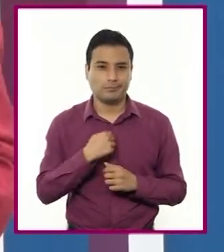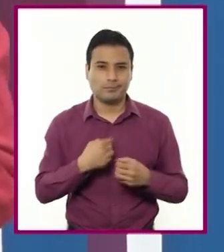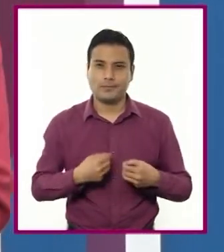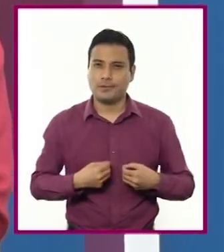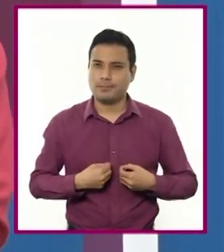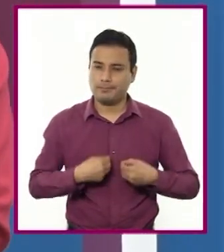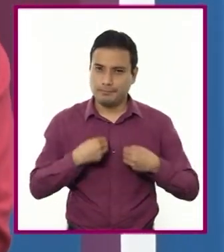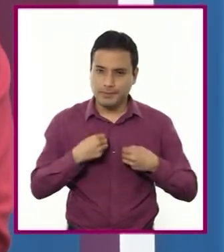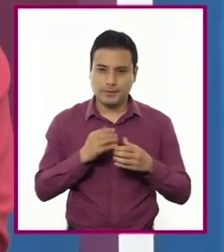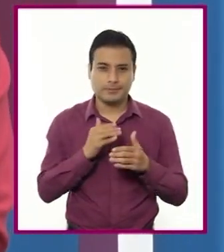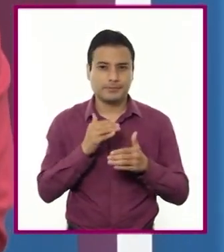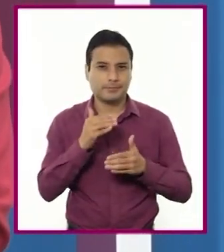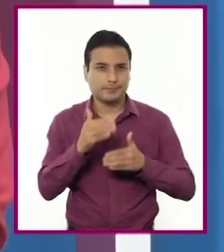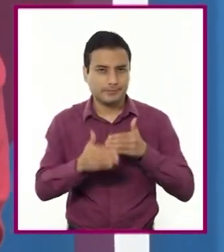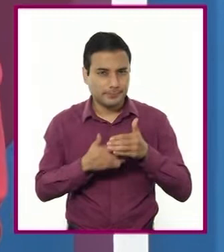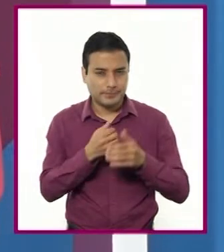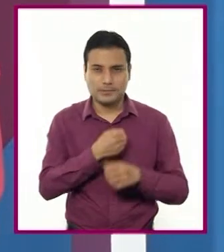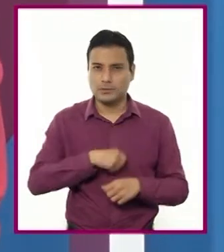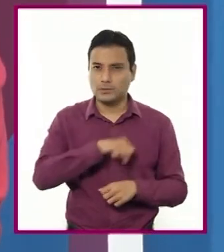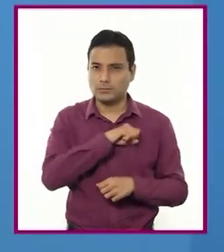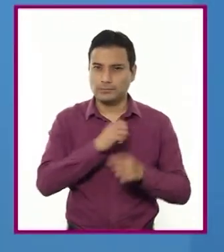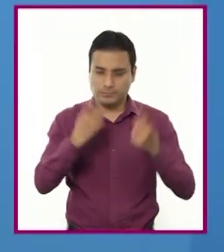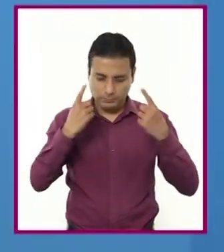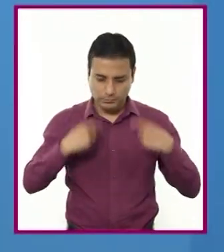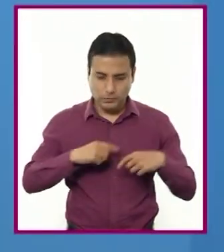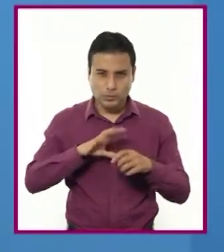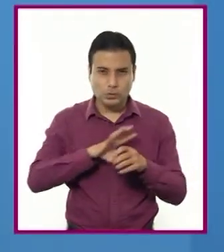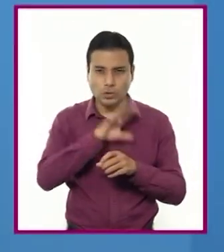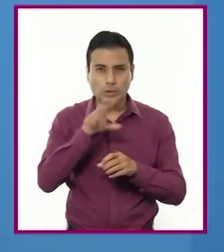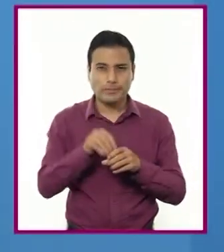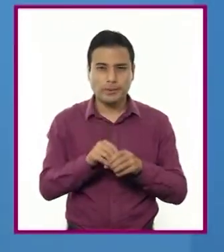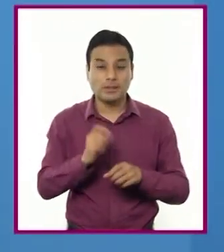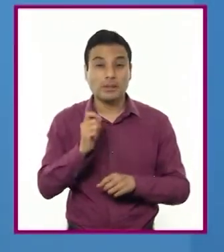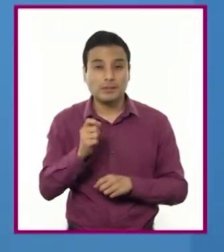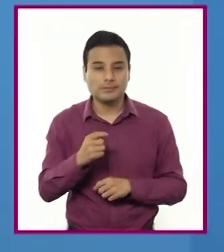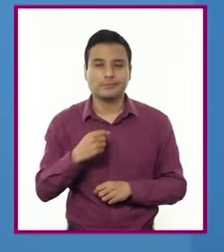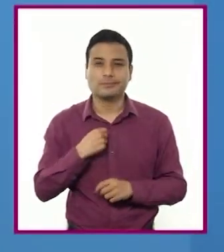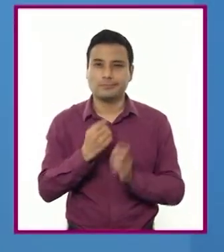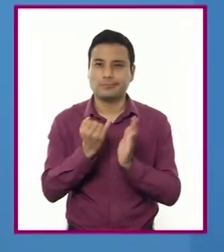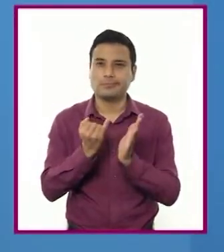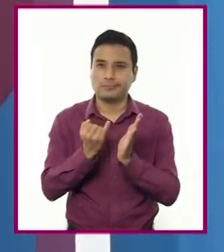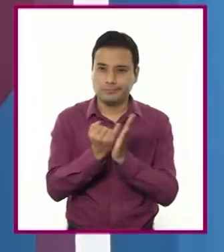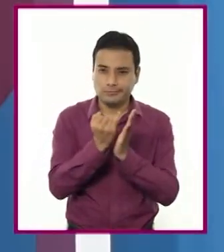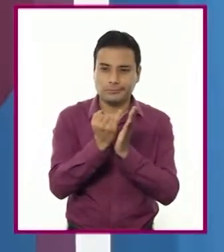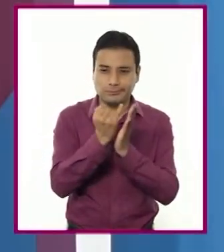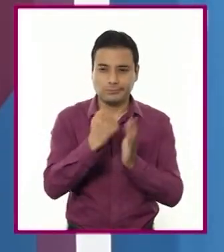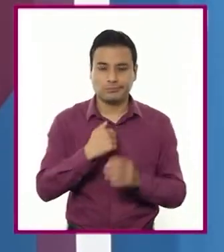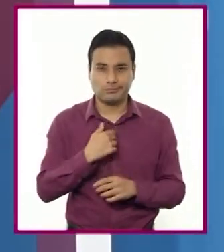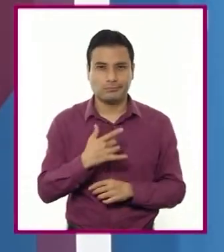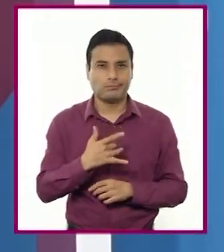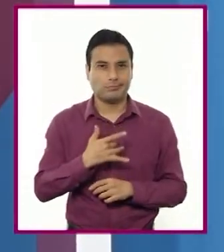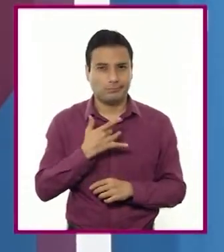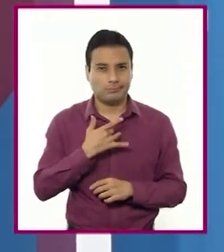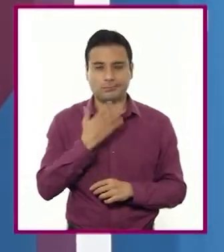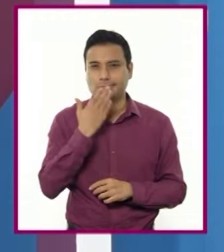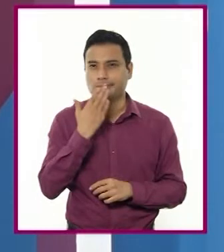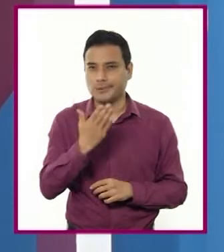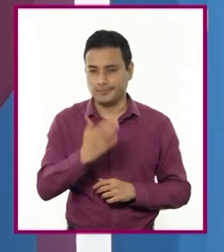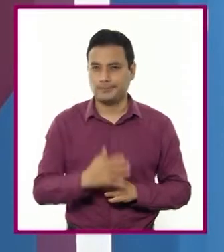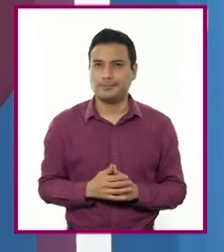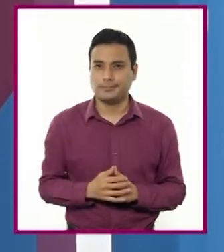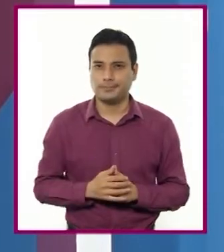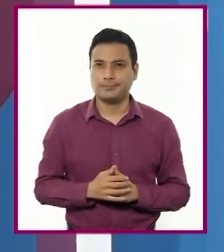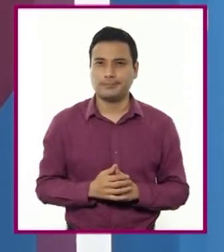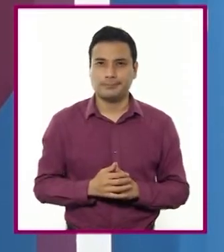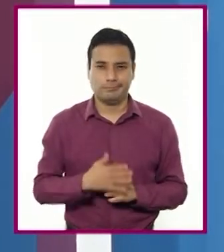sea saludable de manera integral, es decir, tomar decisiones que les hagan sentir bien en los distintos ámbitos de la vida, como